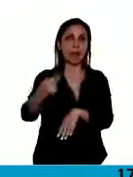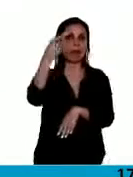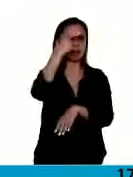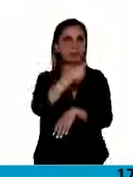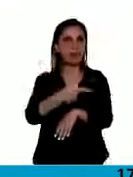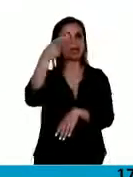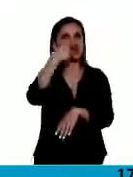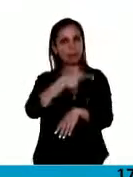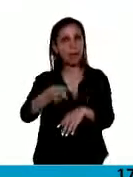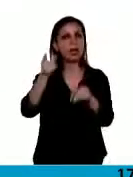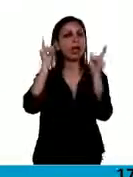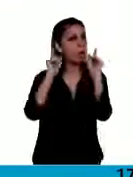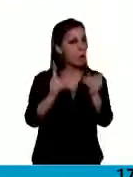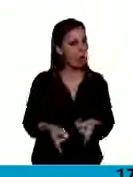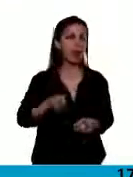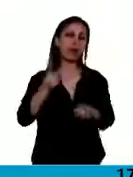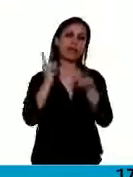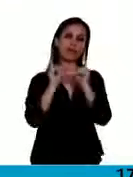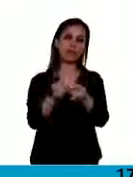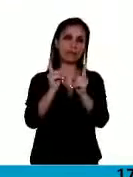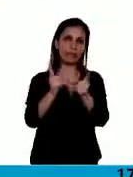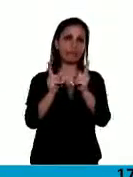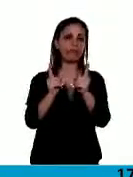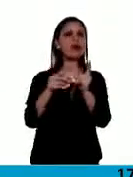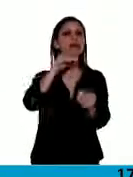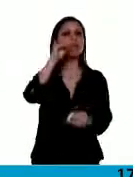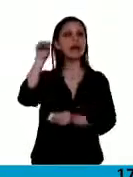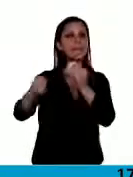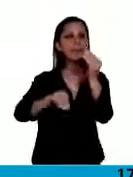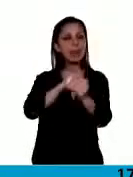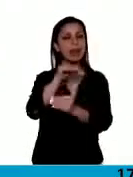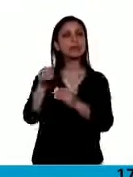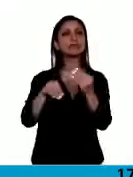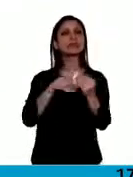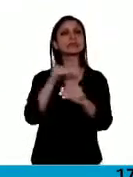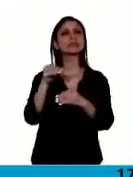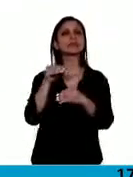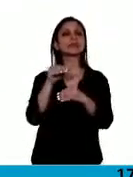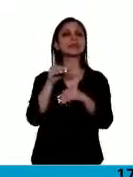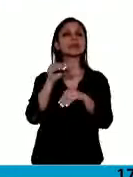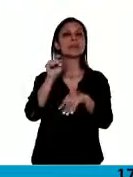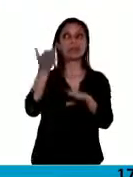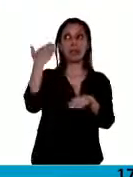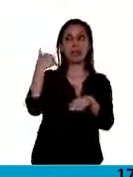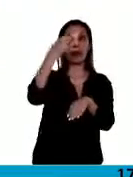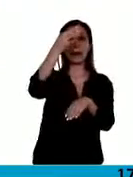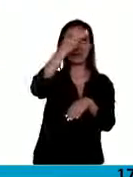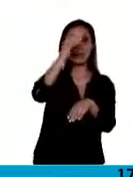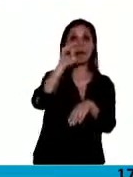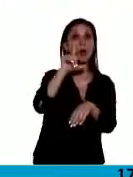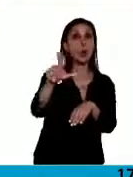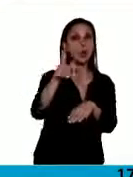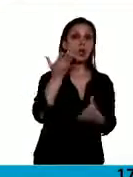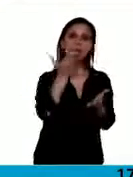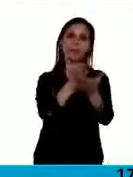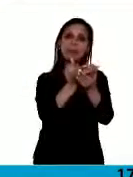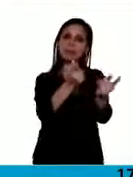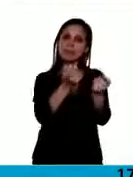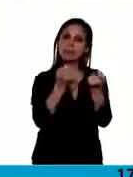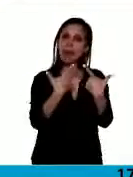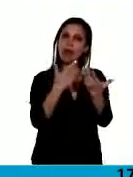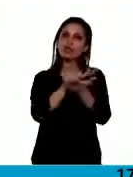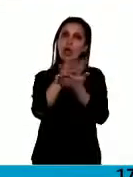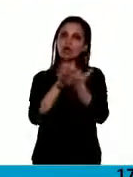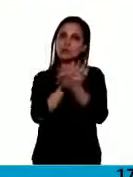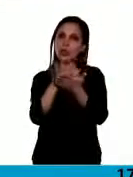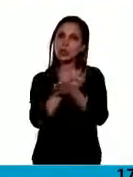todas las adversidades, las familias, precisamente desde el 20 de julio, vienen solicitando eso, una solución de fondo frente